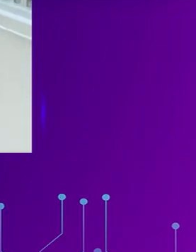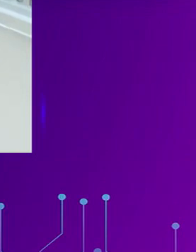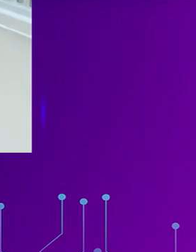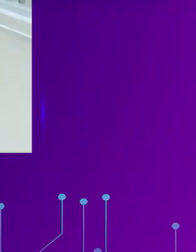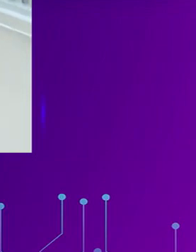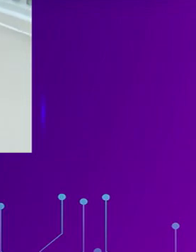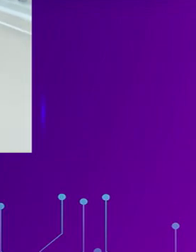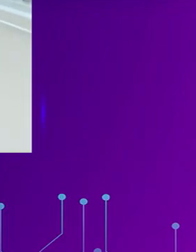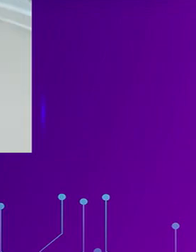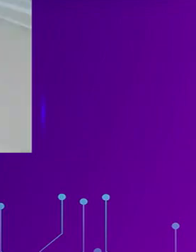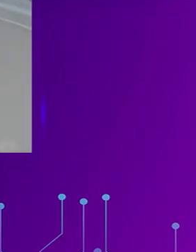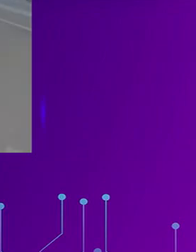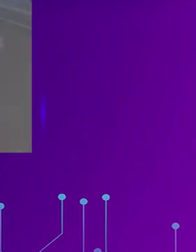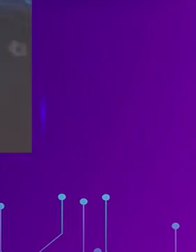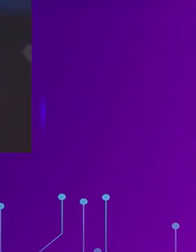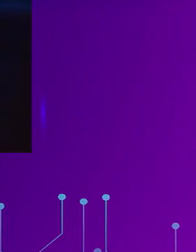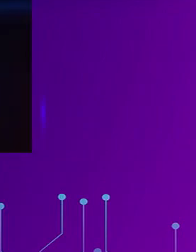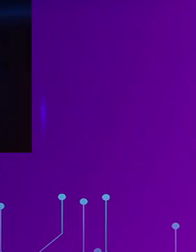¡Gracias!